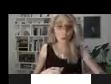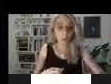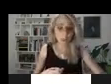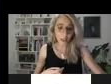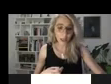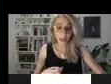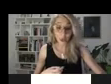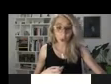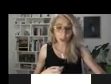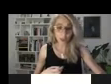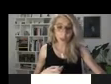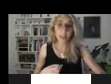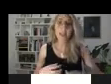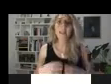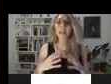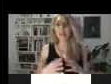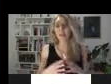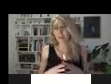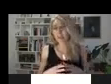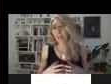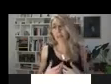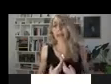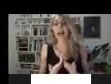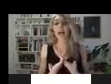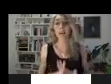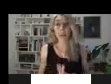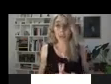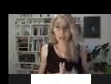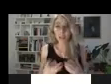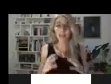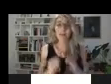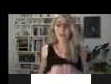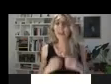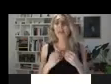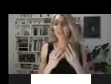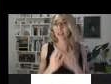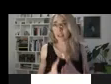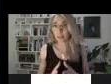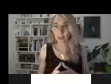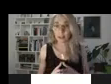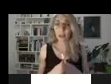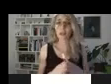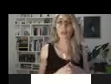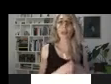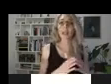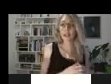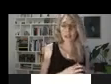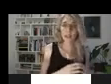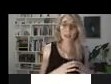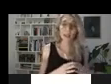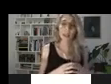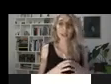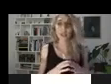son comunes a todas, y que para que un artista pueda participar en una